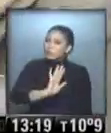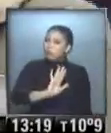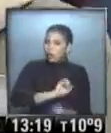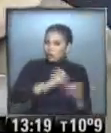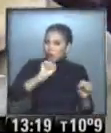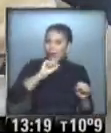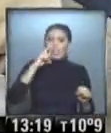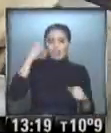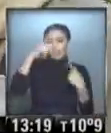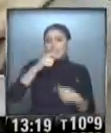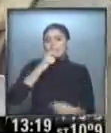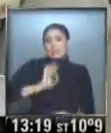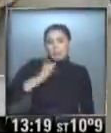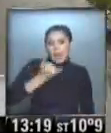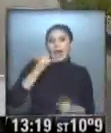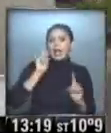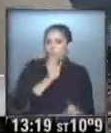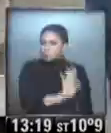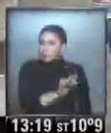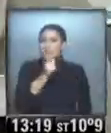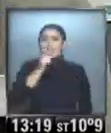días, haya examen o no haya examen.